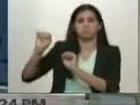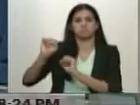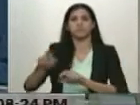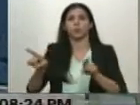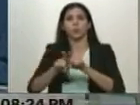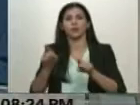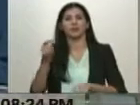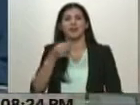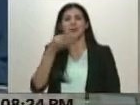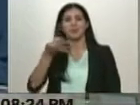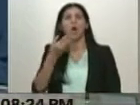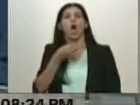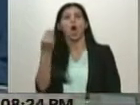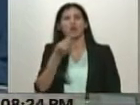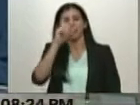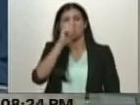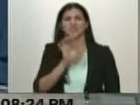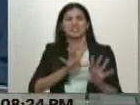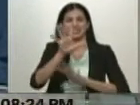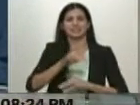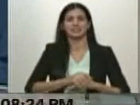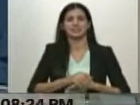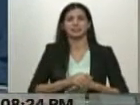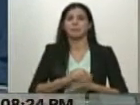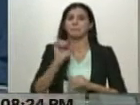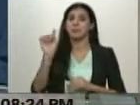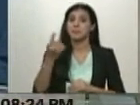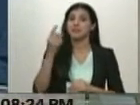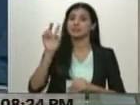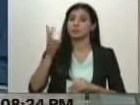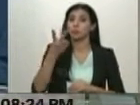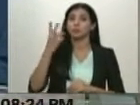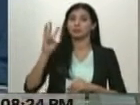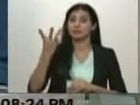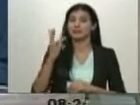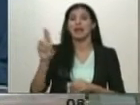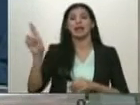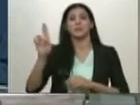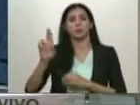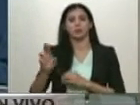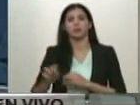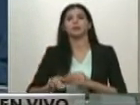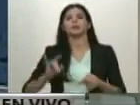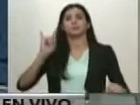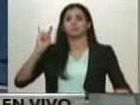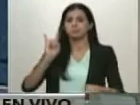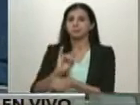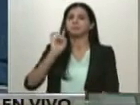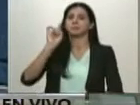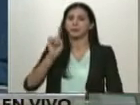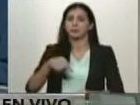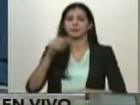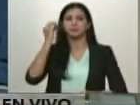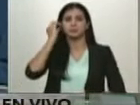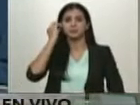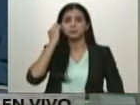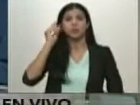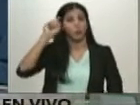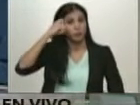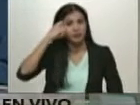dijo Carlito, Primera, Segunda, Tercera República, luego traicionada la Tercera República, Aristóbulo, en